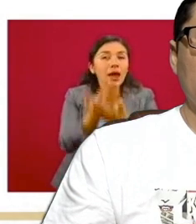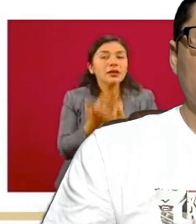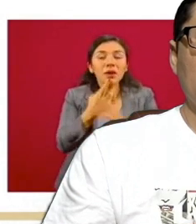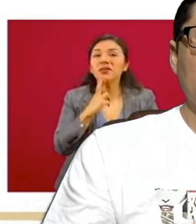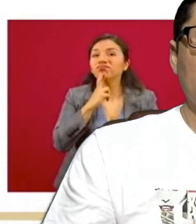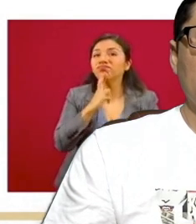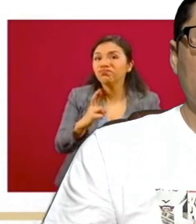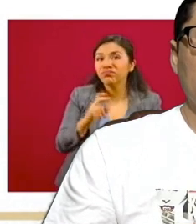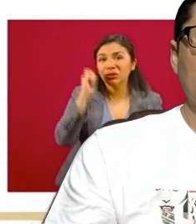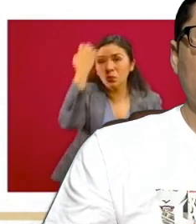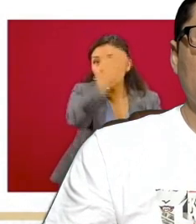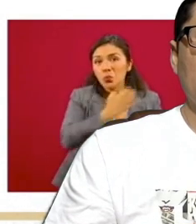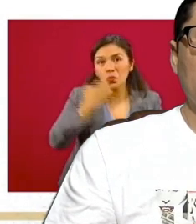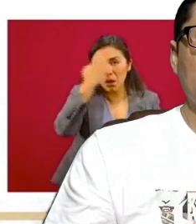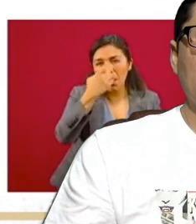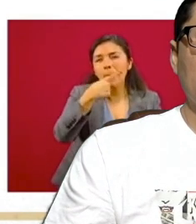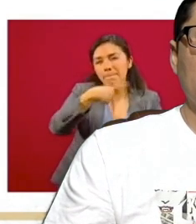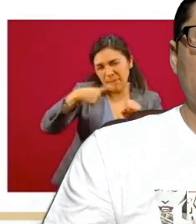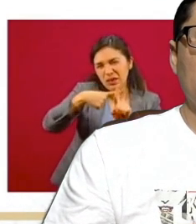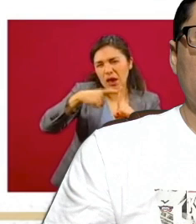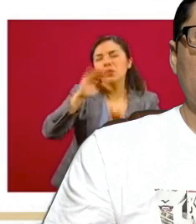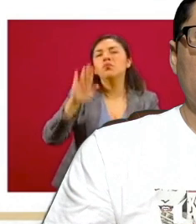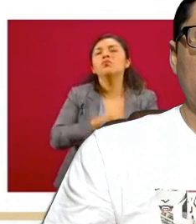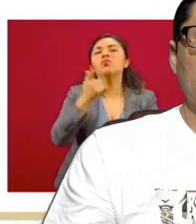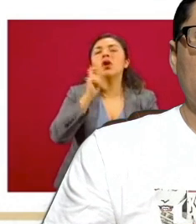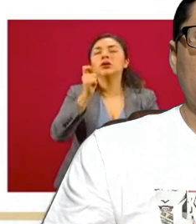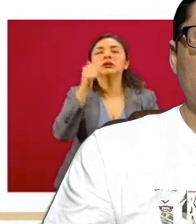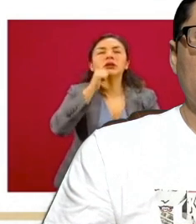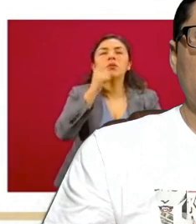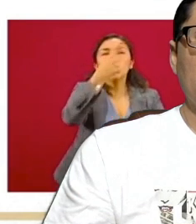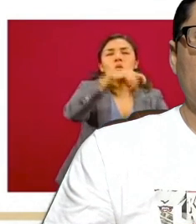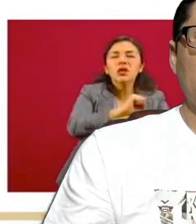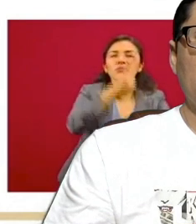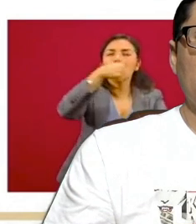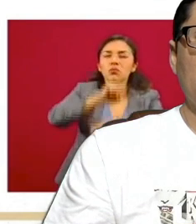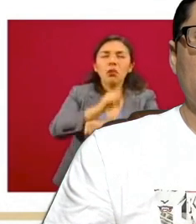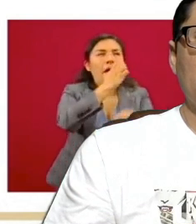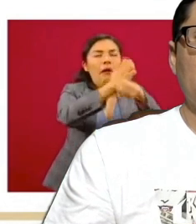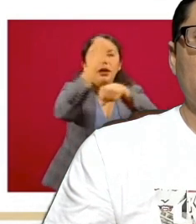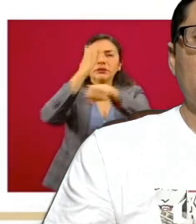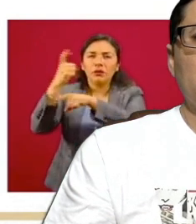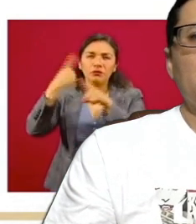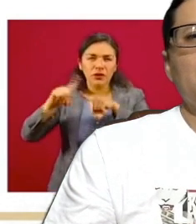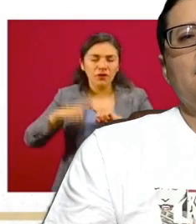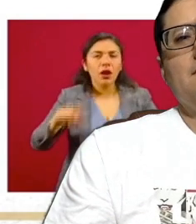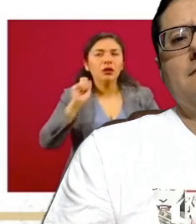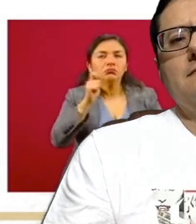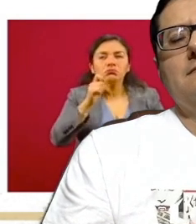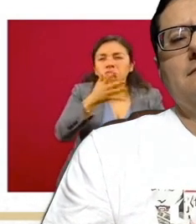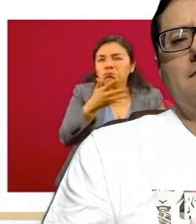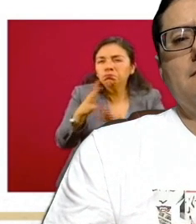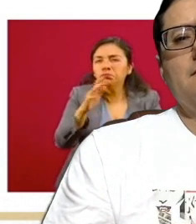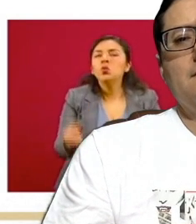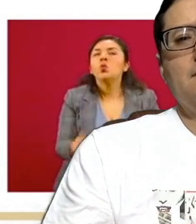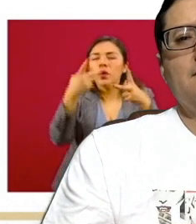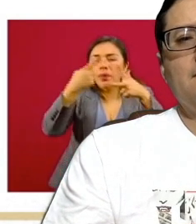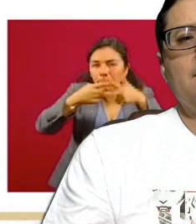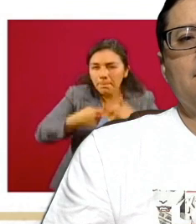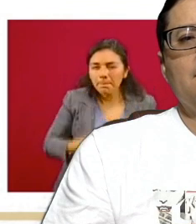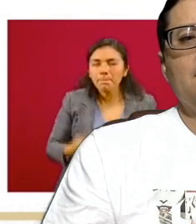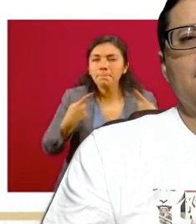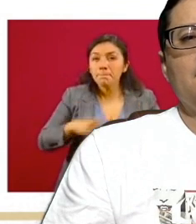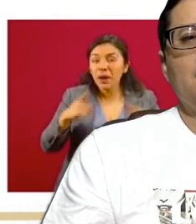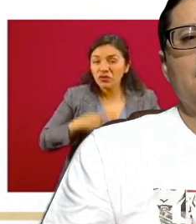el resultado de la prueba. ¿Por qué decimos la mitad? Porque semanalmente y para cada estado estimamos qué porcentaje de